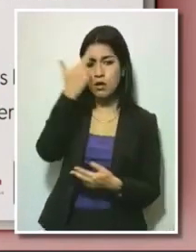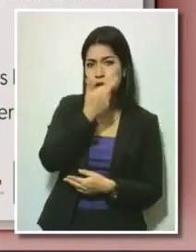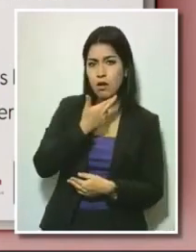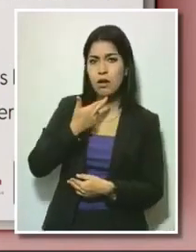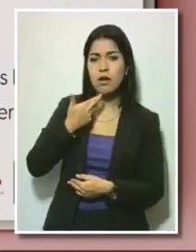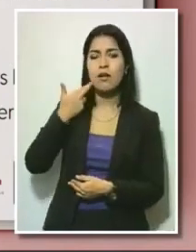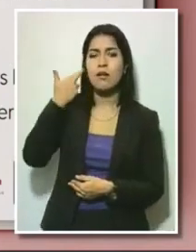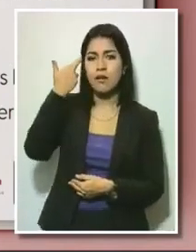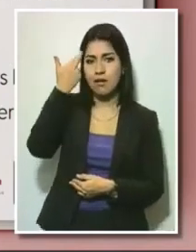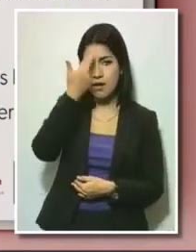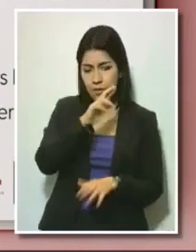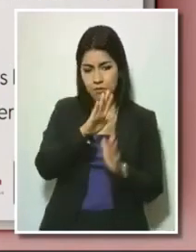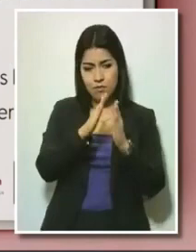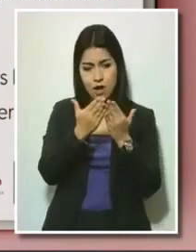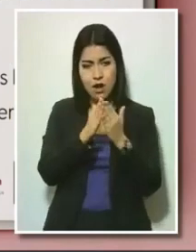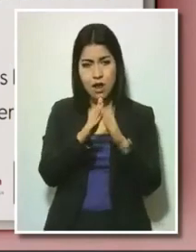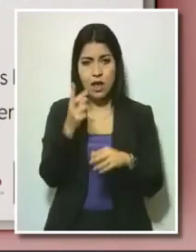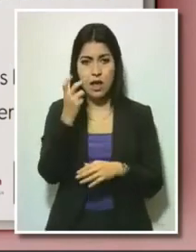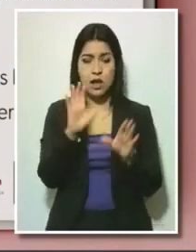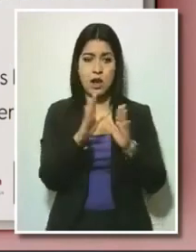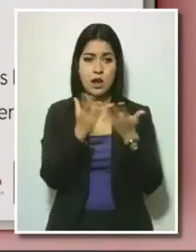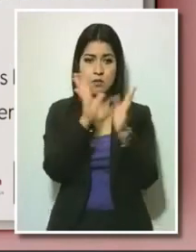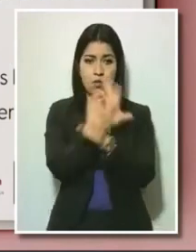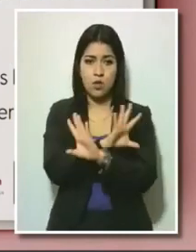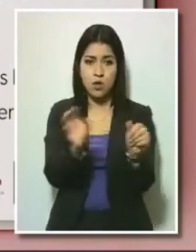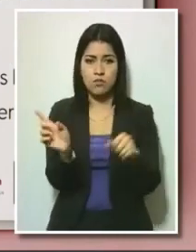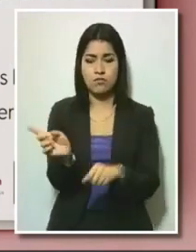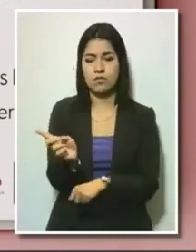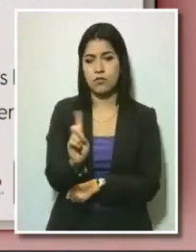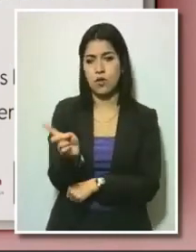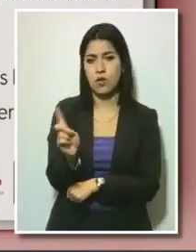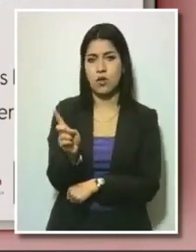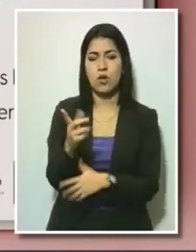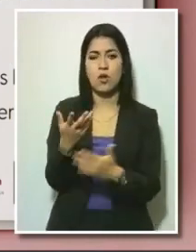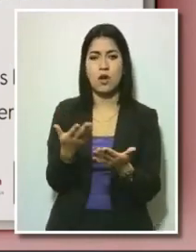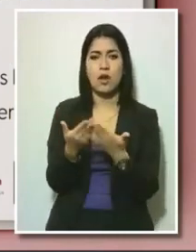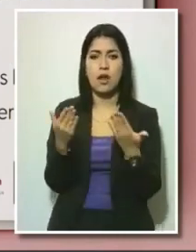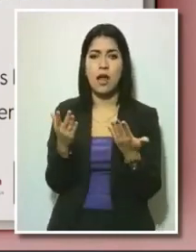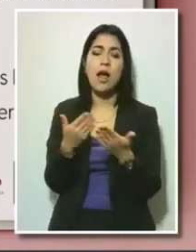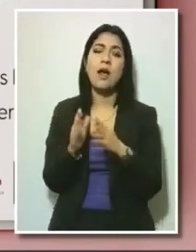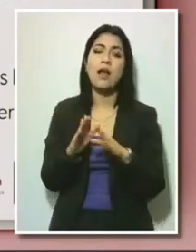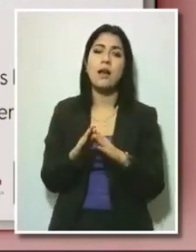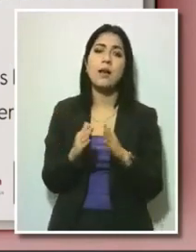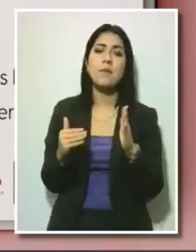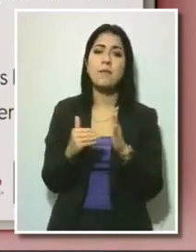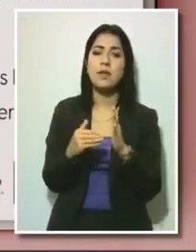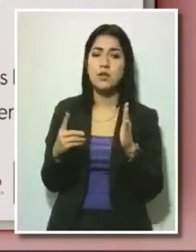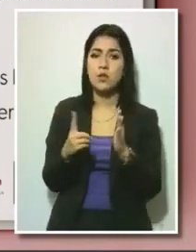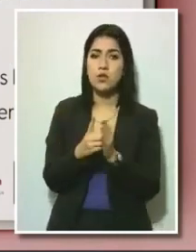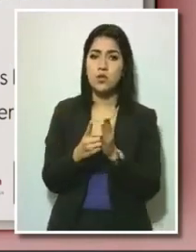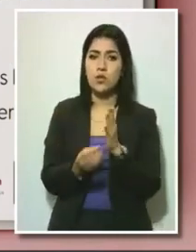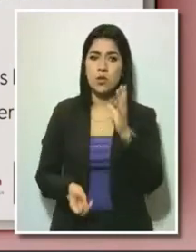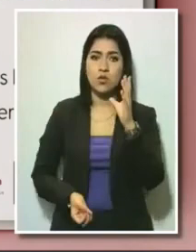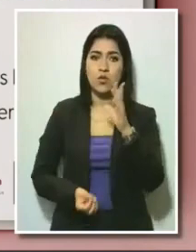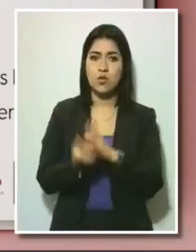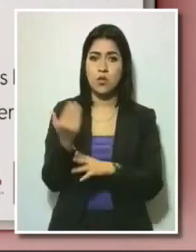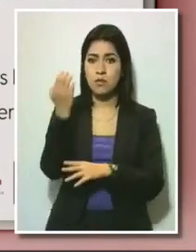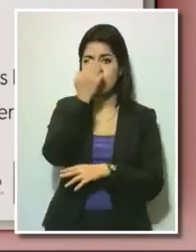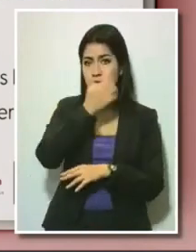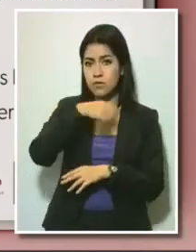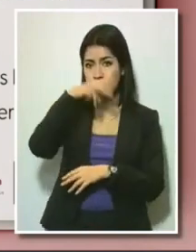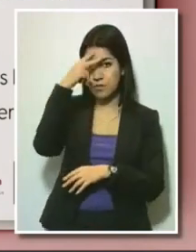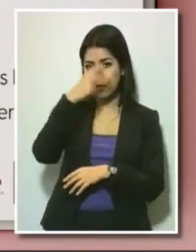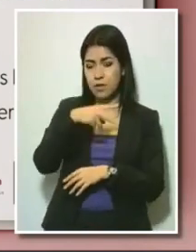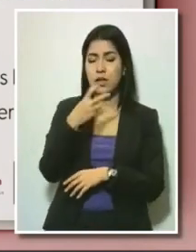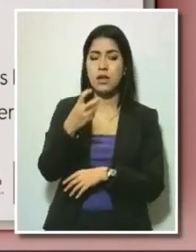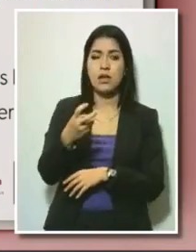analizarlo. Los libros no desaparecen, se organizan diferente con base a la nueva escuela mexicana. Es un nuevo paradigma epistémico, sí,